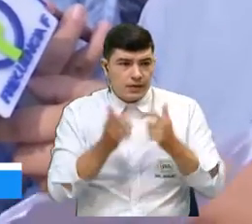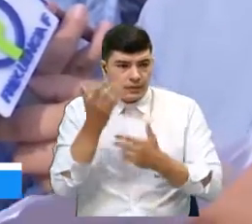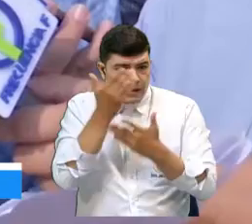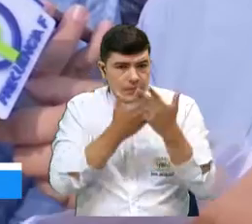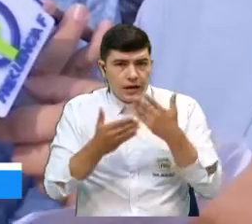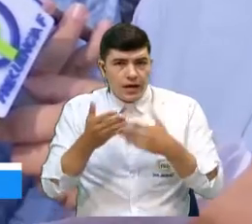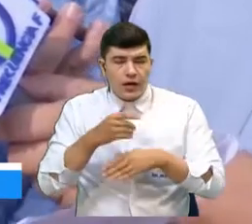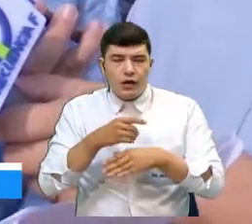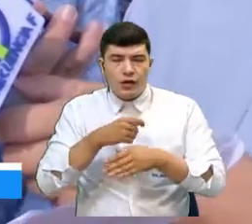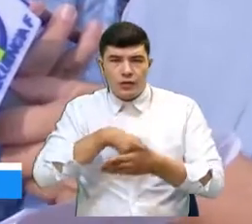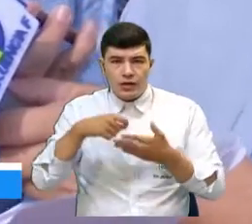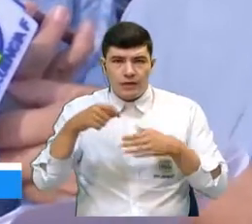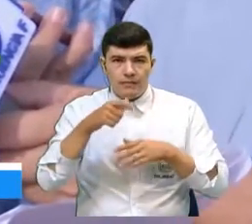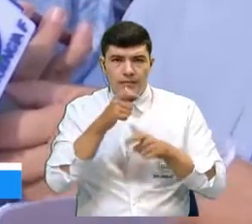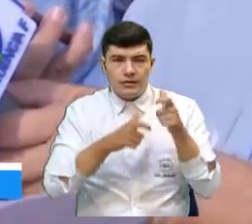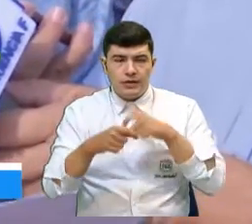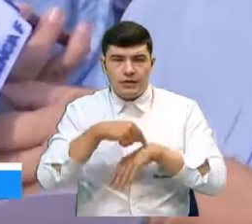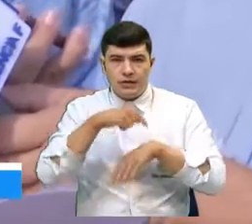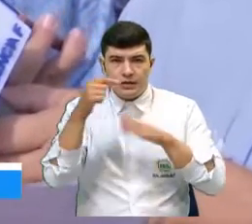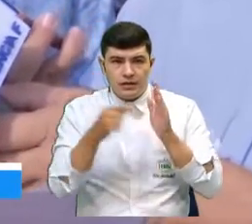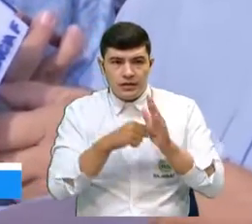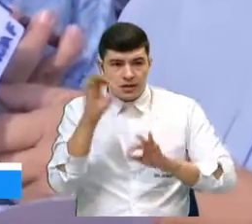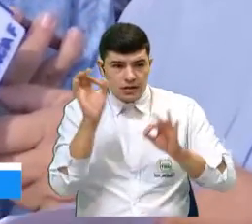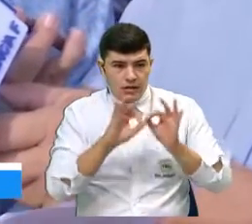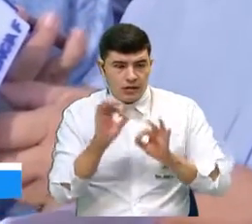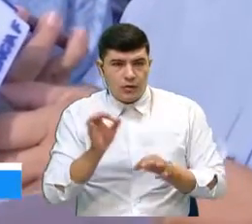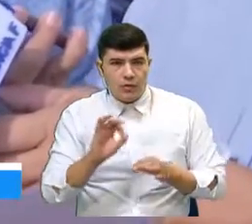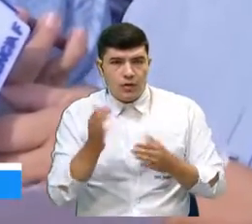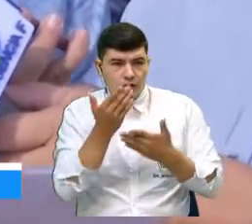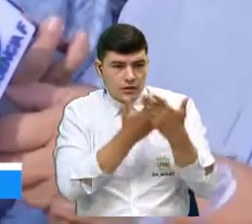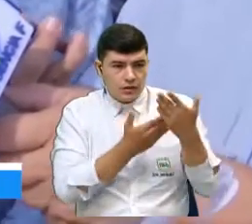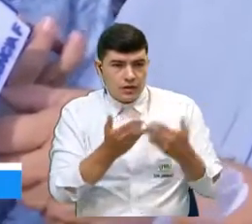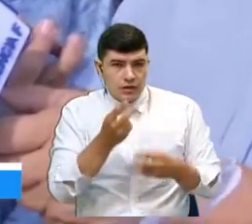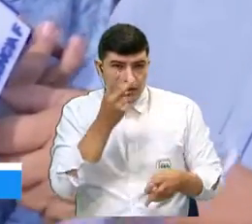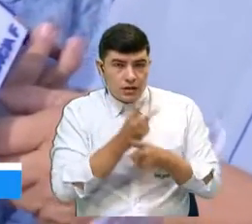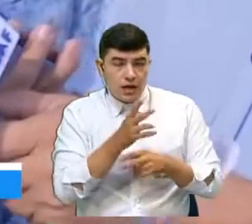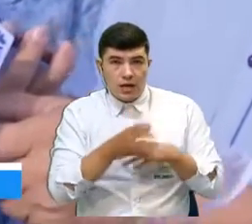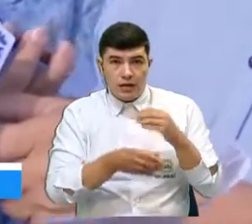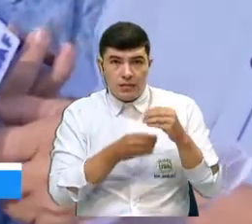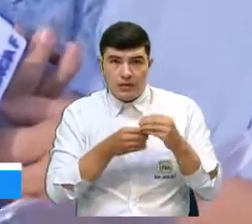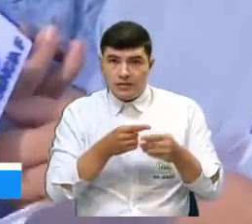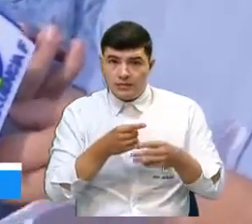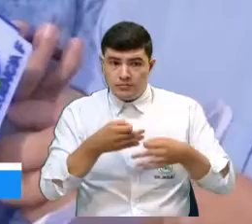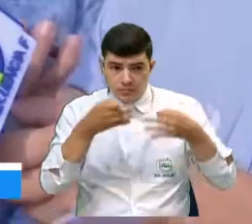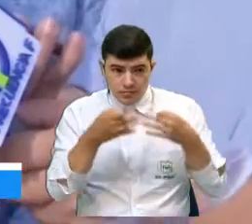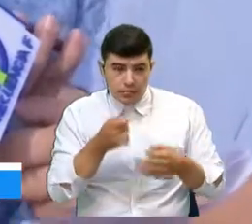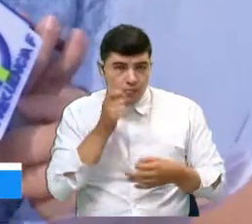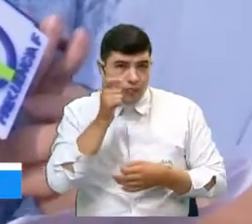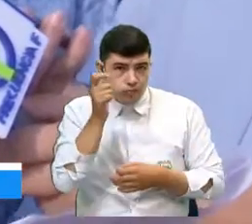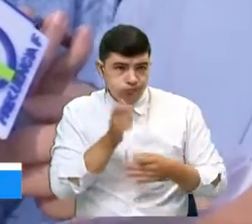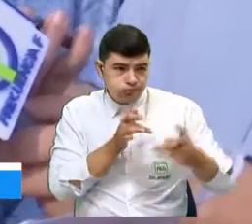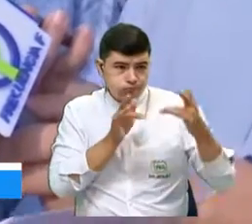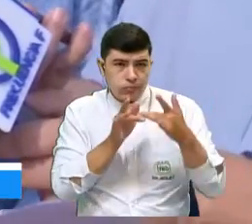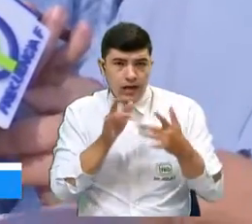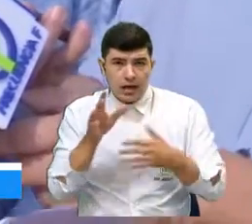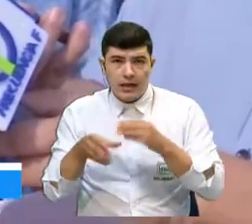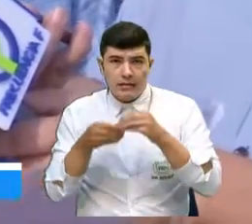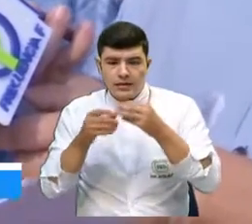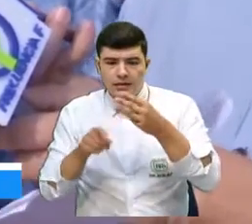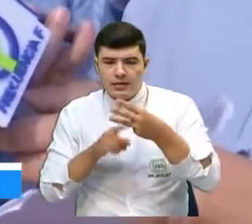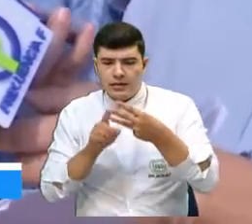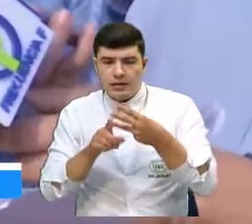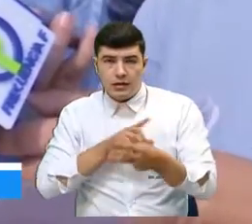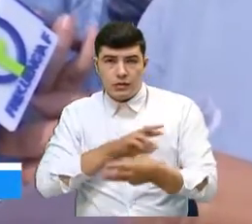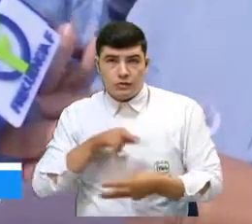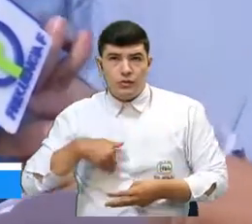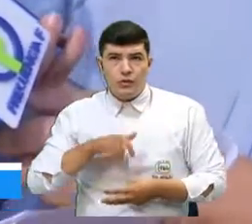contraten personal certificado y preparado para realizar los estudios de riesgo y ante todo que sea un personal humano. Tercero, los líderes sociales